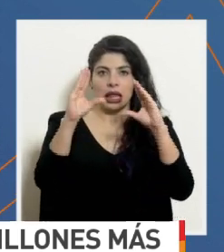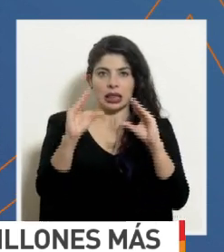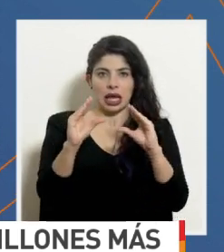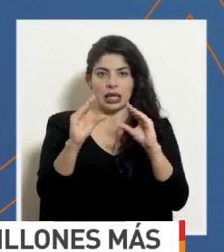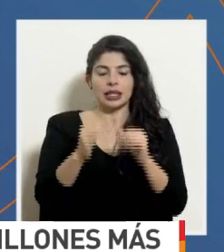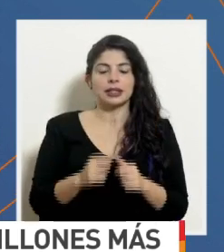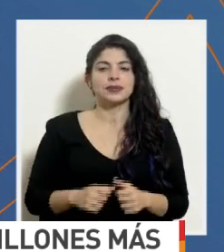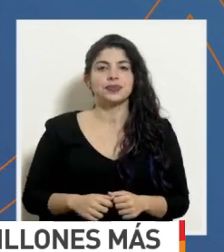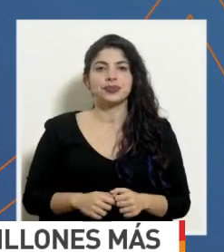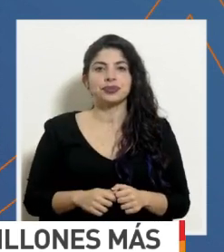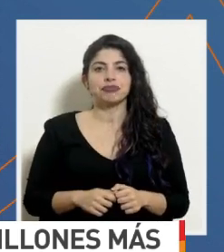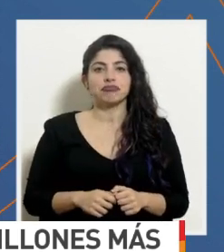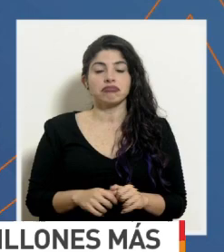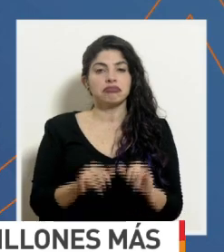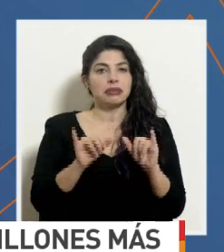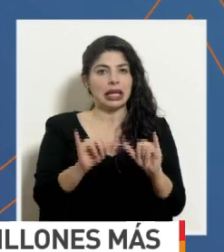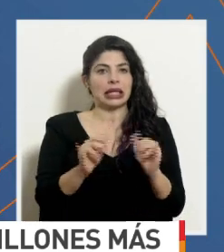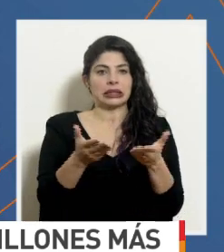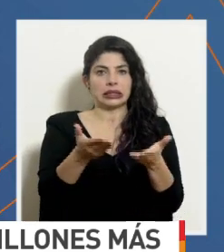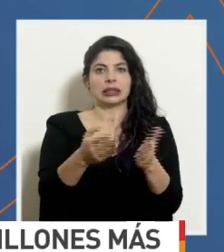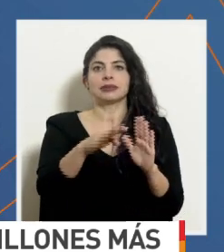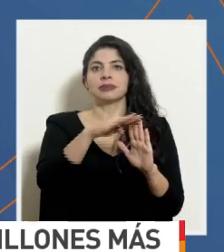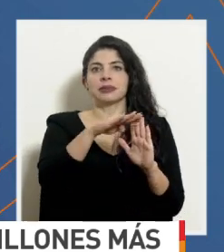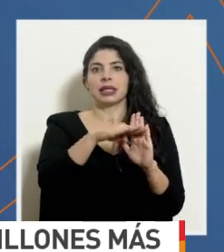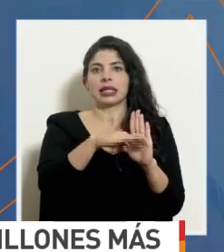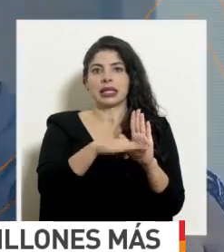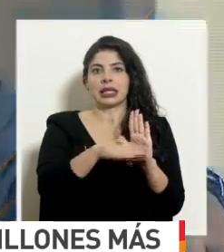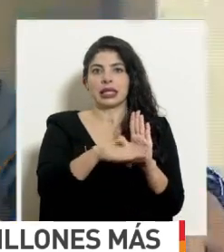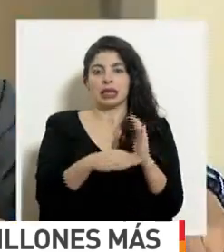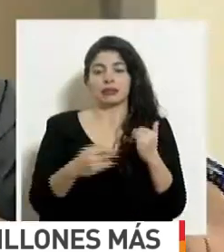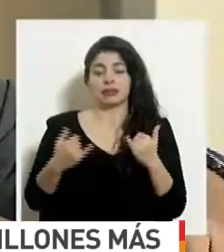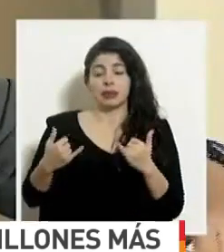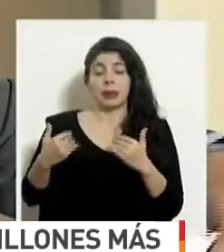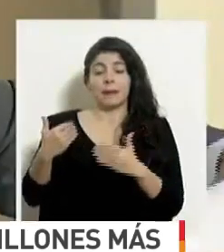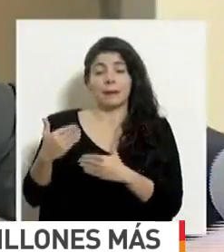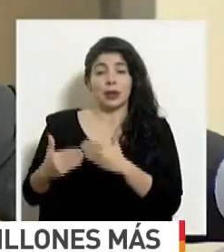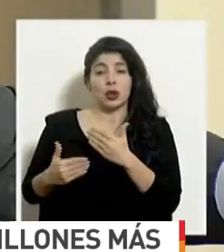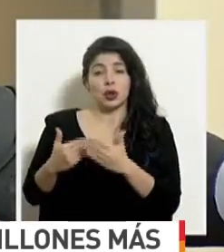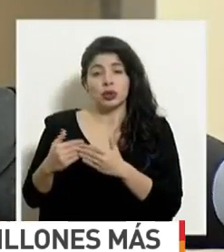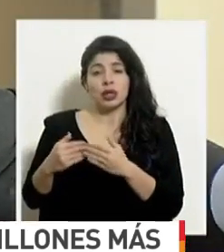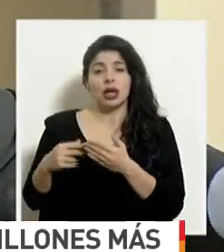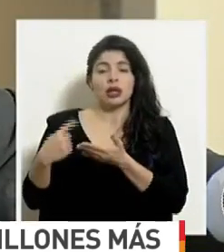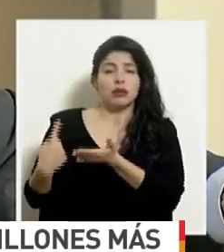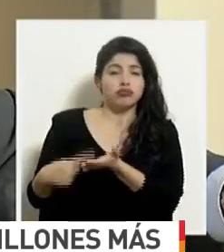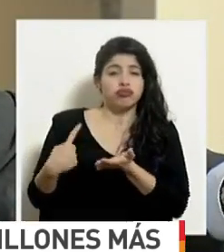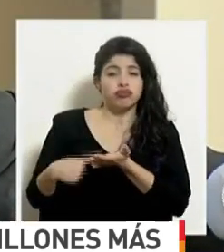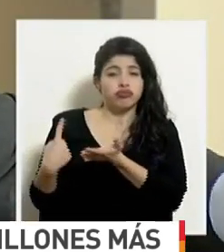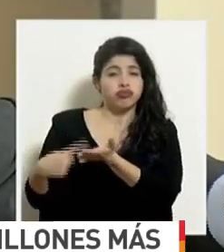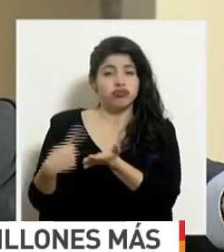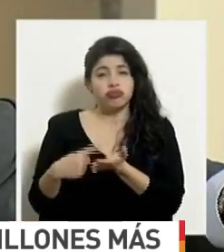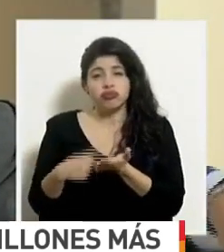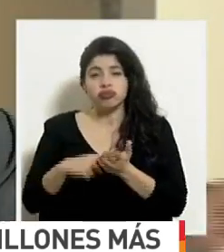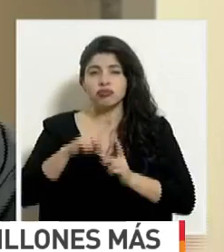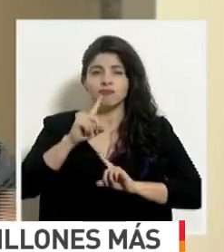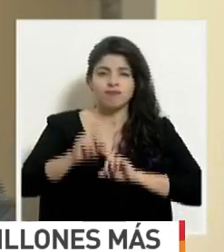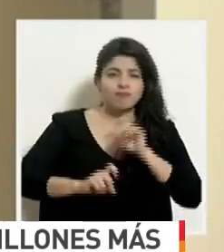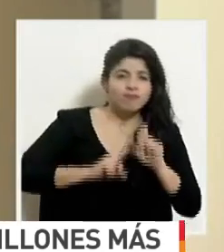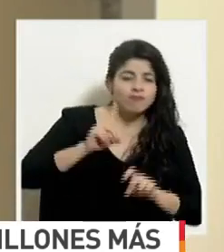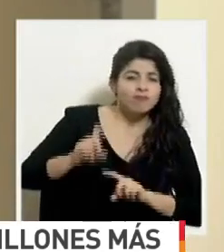tarde. Estas son las medidas que bajo un proceso de conversación, de